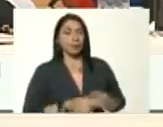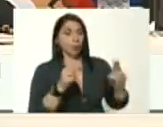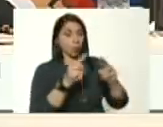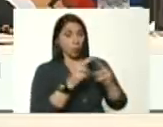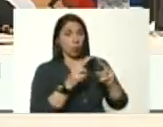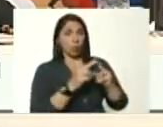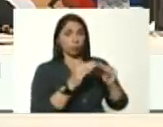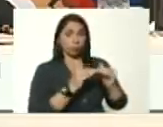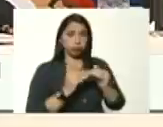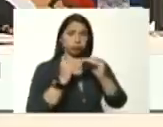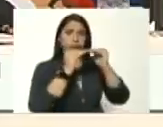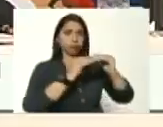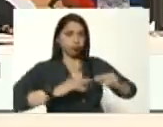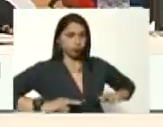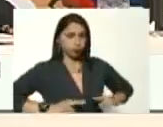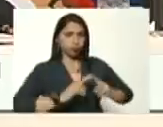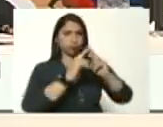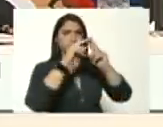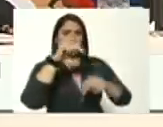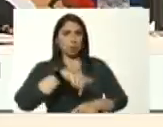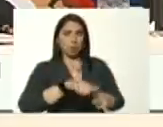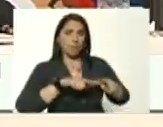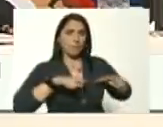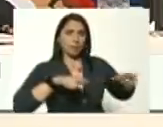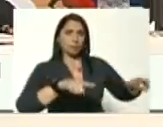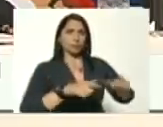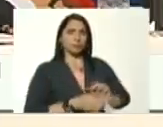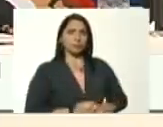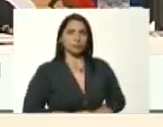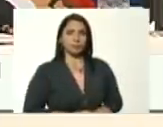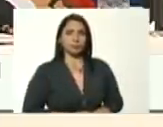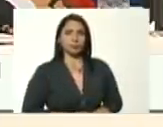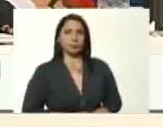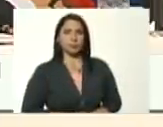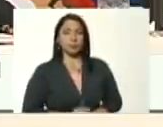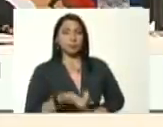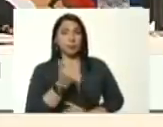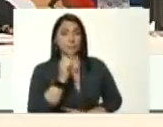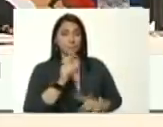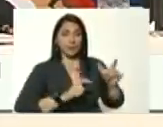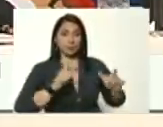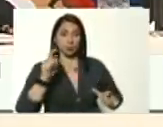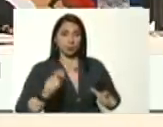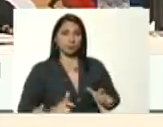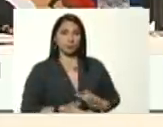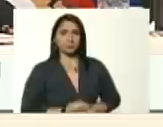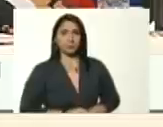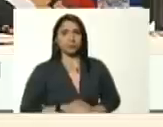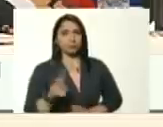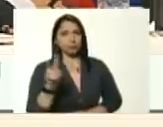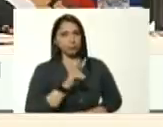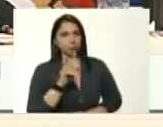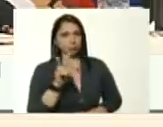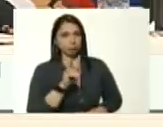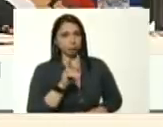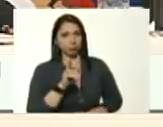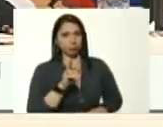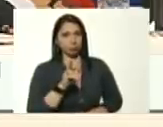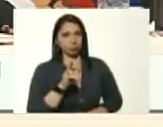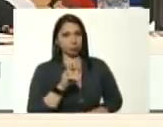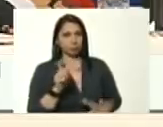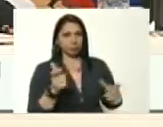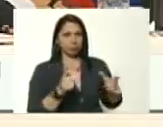y por encontrarnos en estos espacios hay gente en venezuela que es una